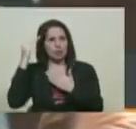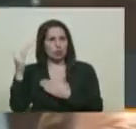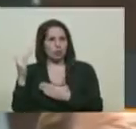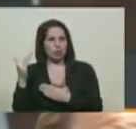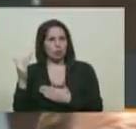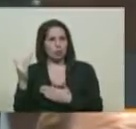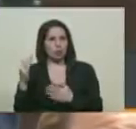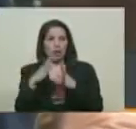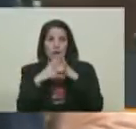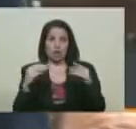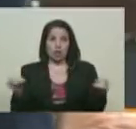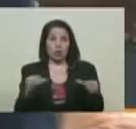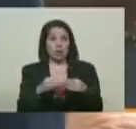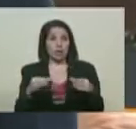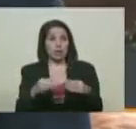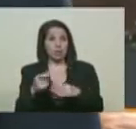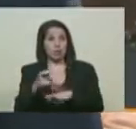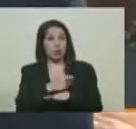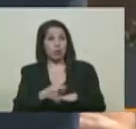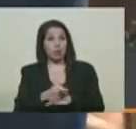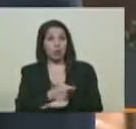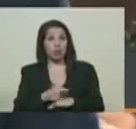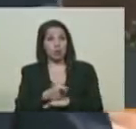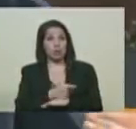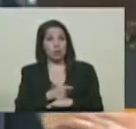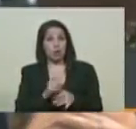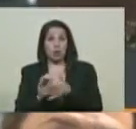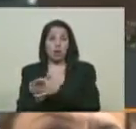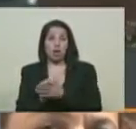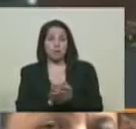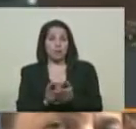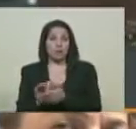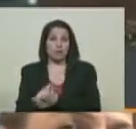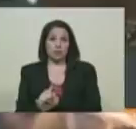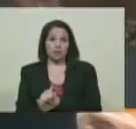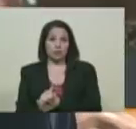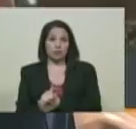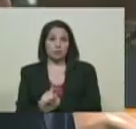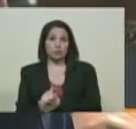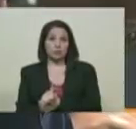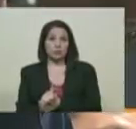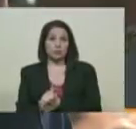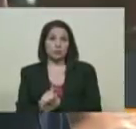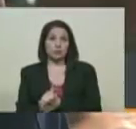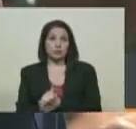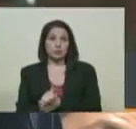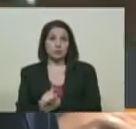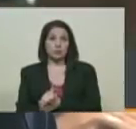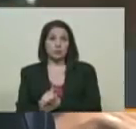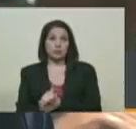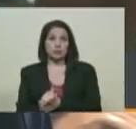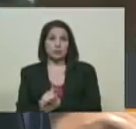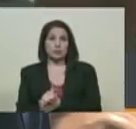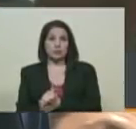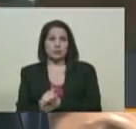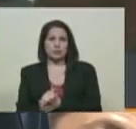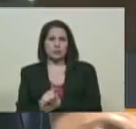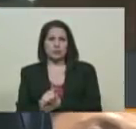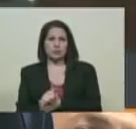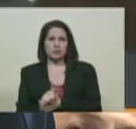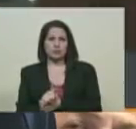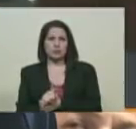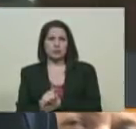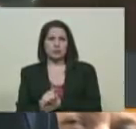Saludos a todo el equipo de gobierno, a los compatriotas de la Chapa. Todos estamos